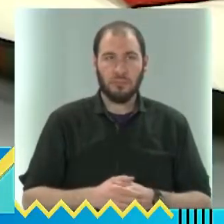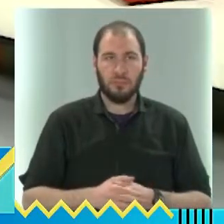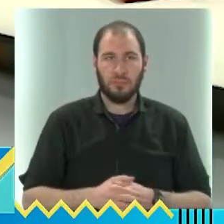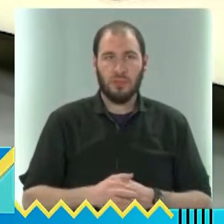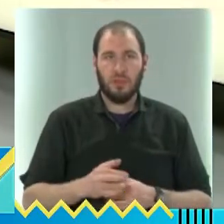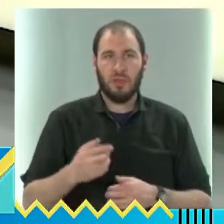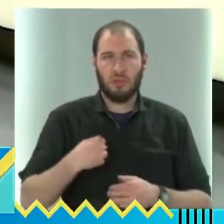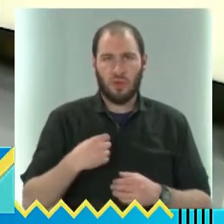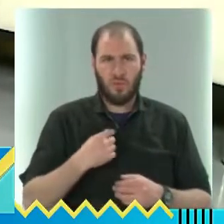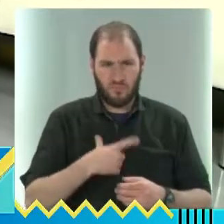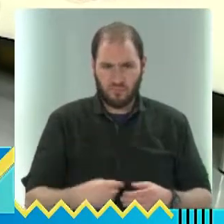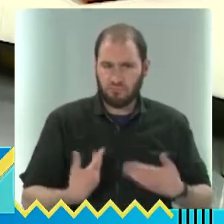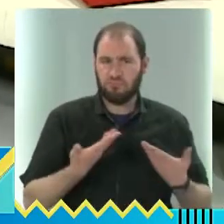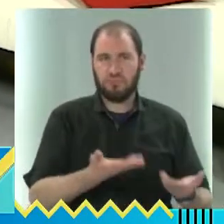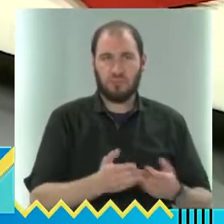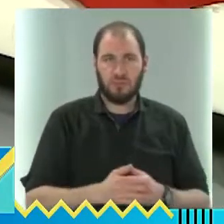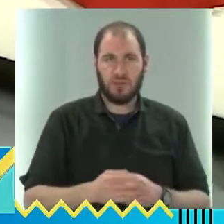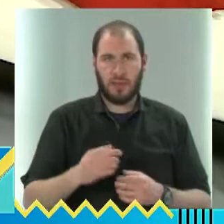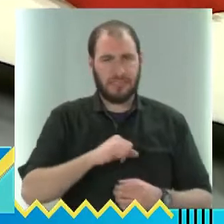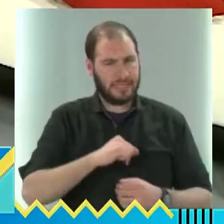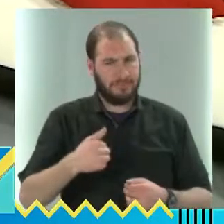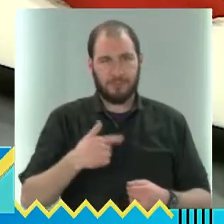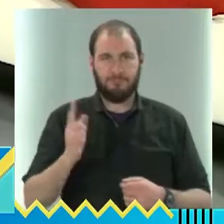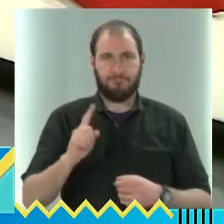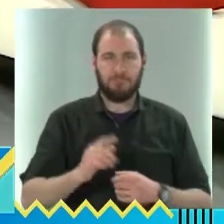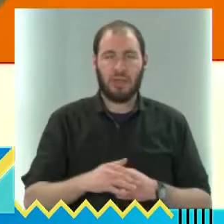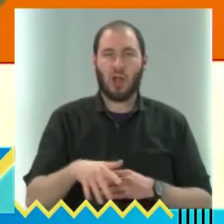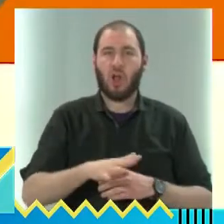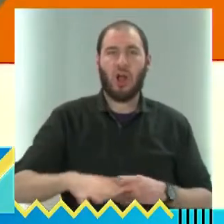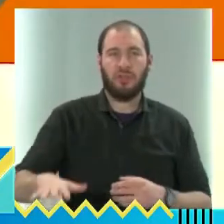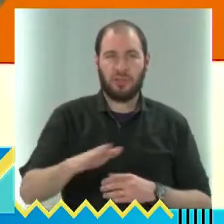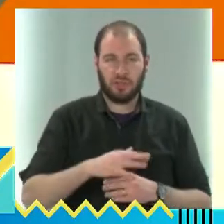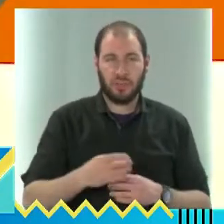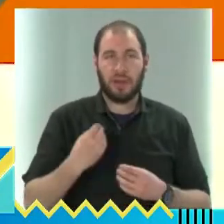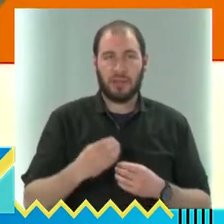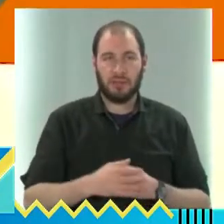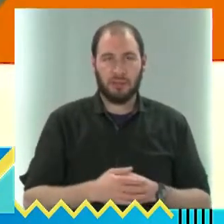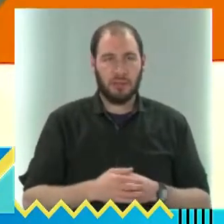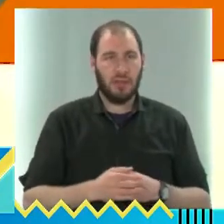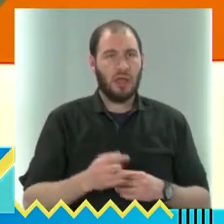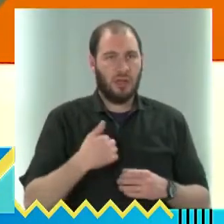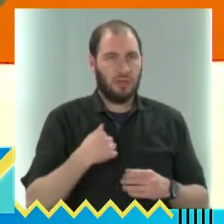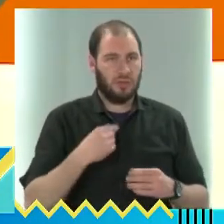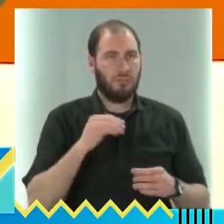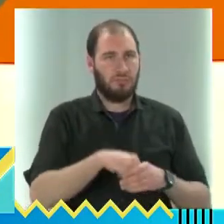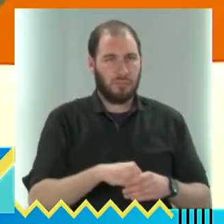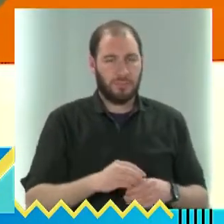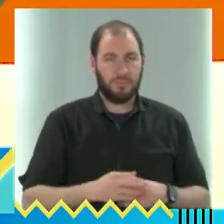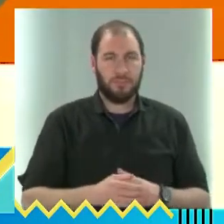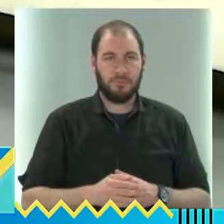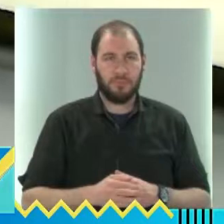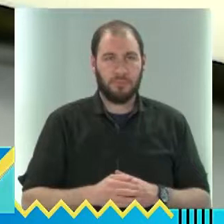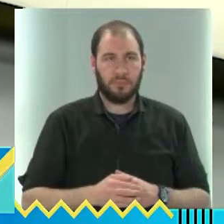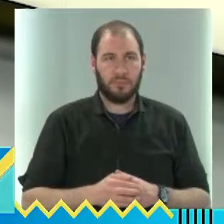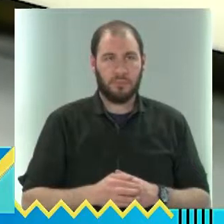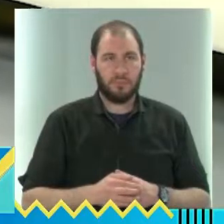me salga del corazón y no me engañen en las circunstancias que yo hago para colaborar. Ahí lo que yo quisiera es hacer una acotación, que es